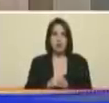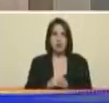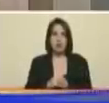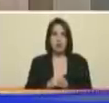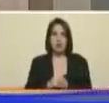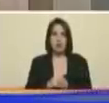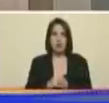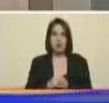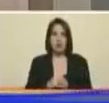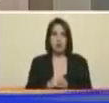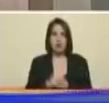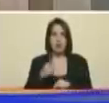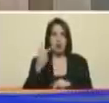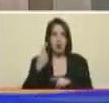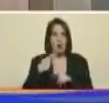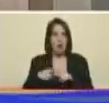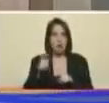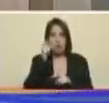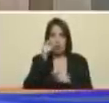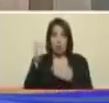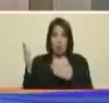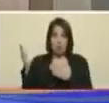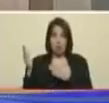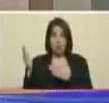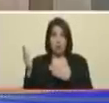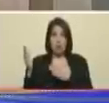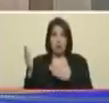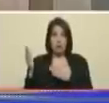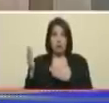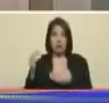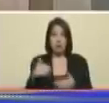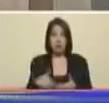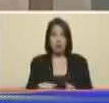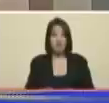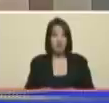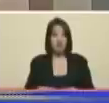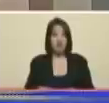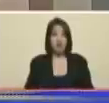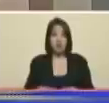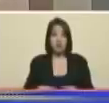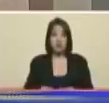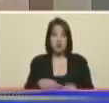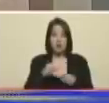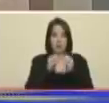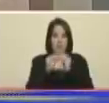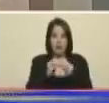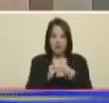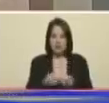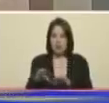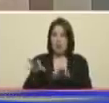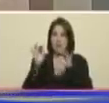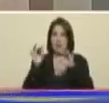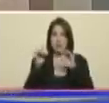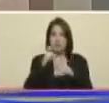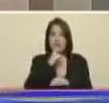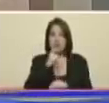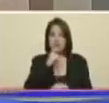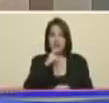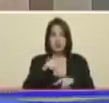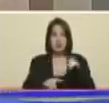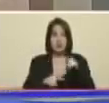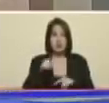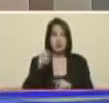Porque Ali Rodríguez Araque se dedicó en operaciones especiales de alto riesgo, pero con una